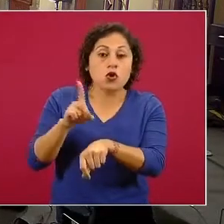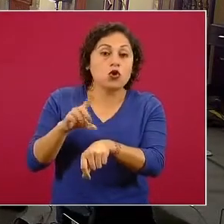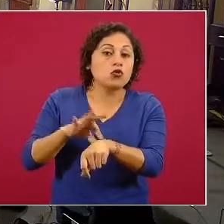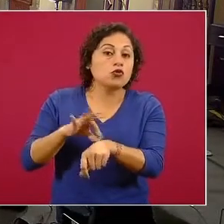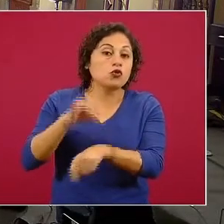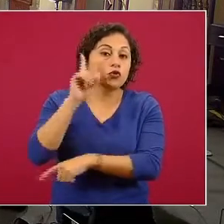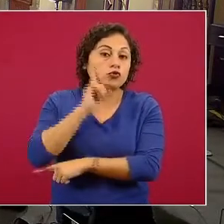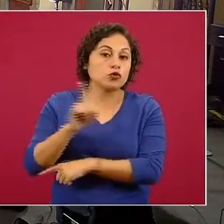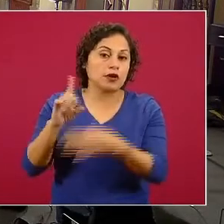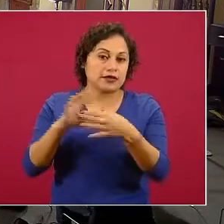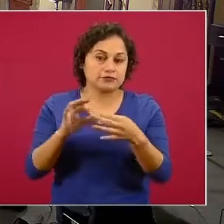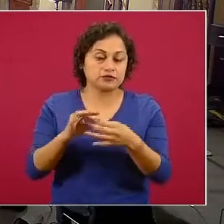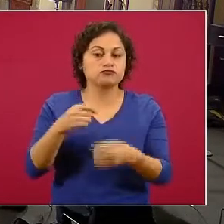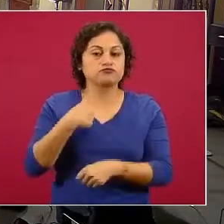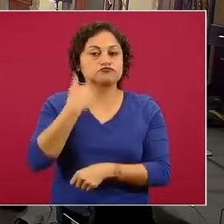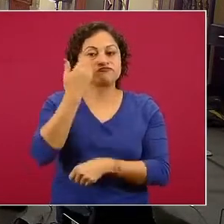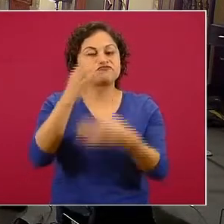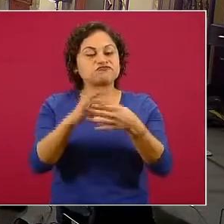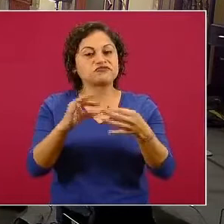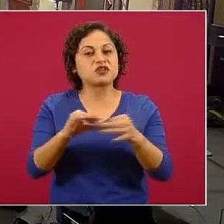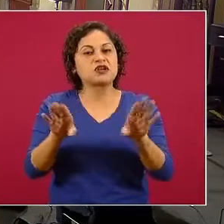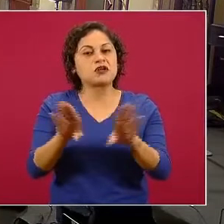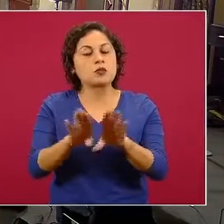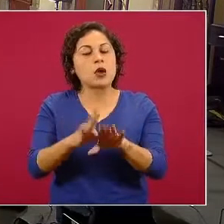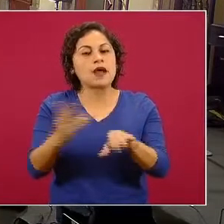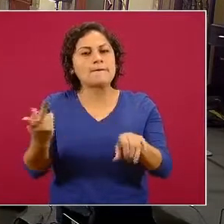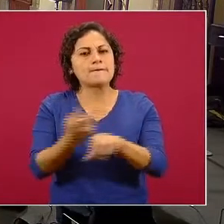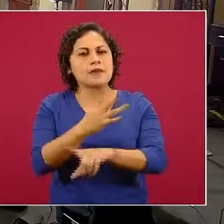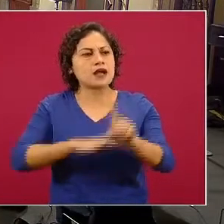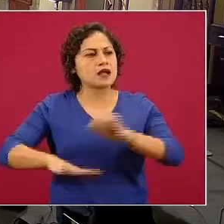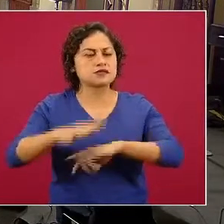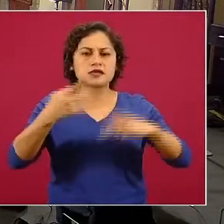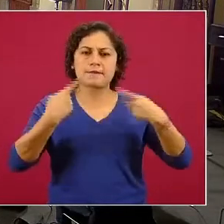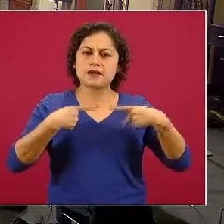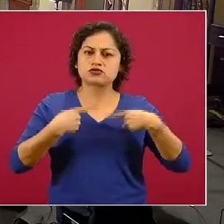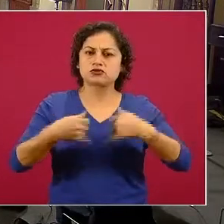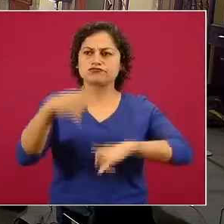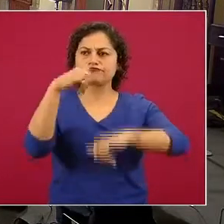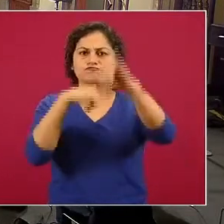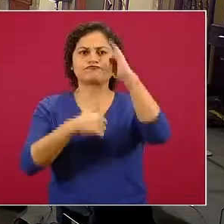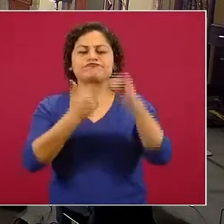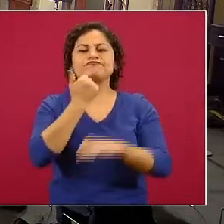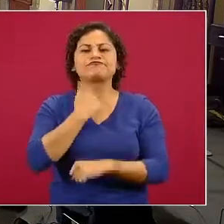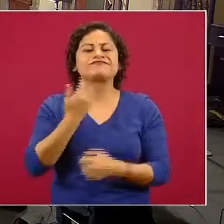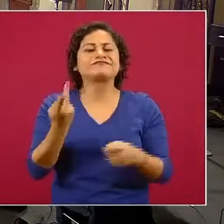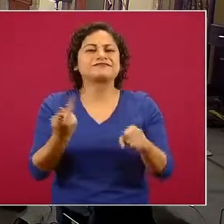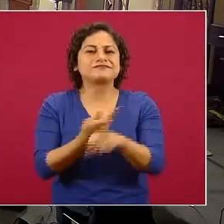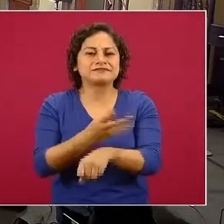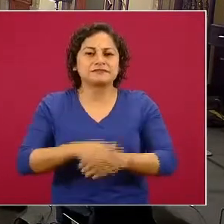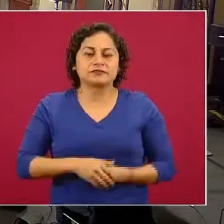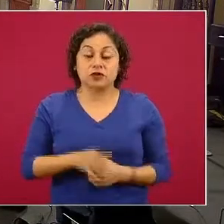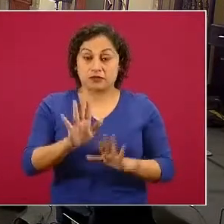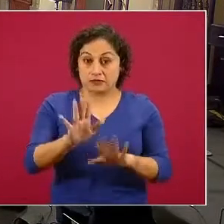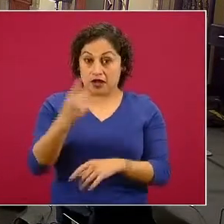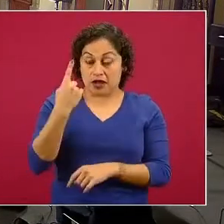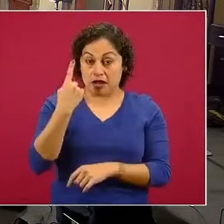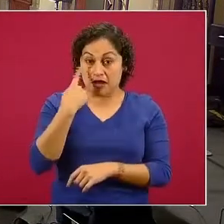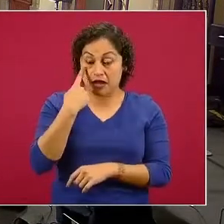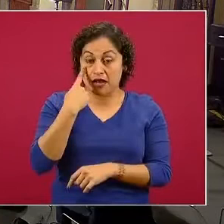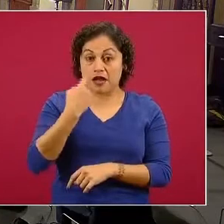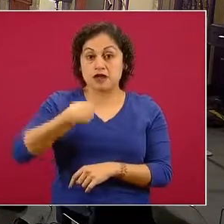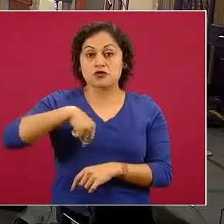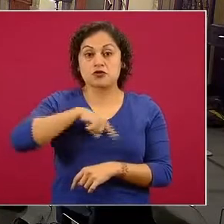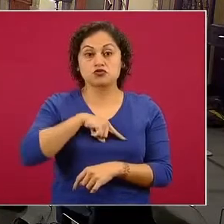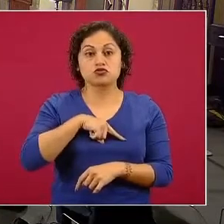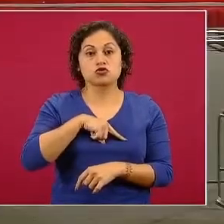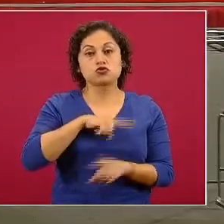Evalinda. ¿Cuál es el impacto del alcohol? Si nosotros comparamos todas las sustancias que